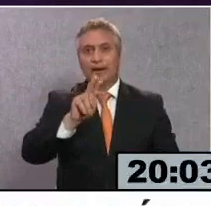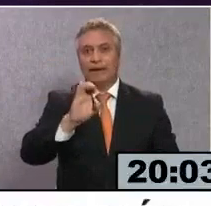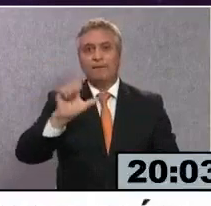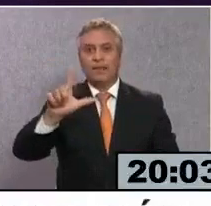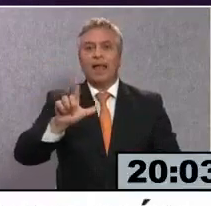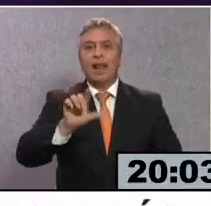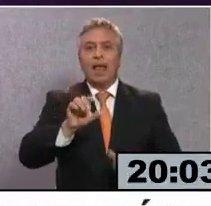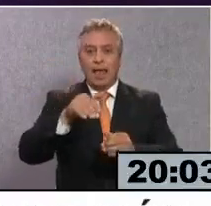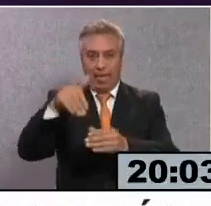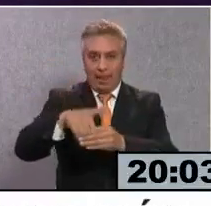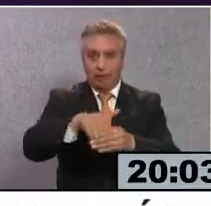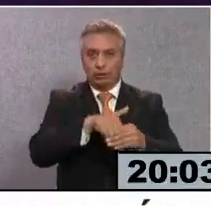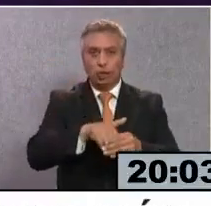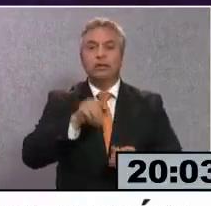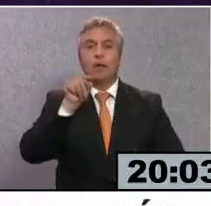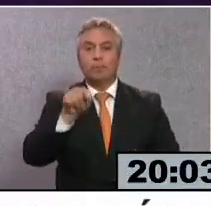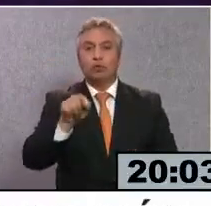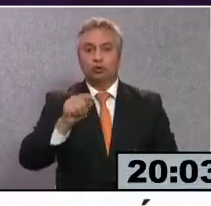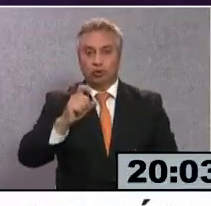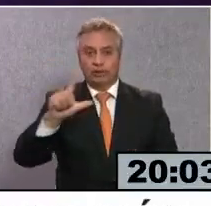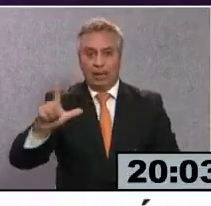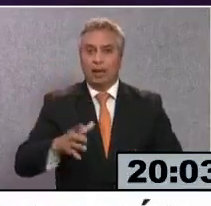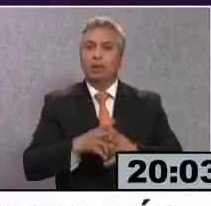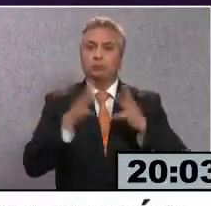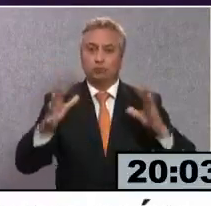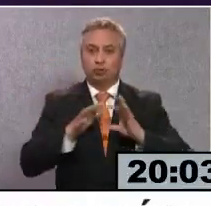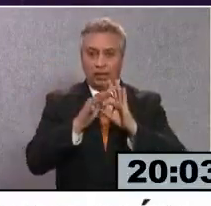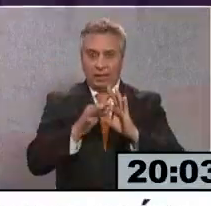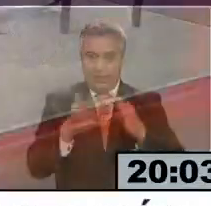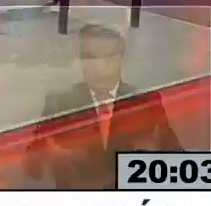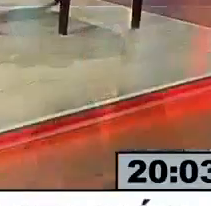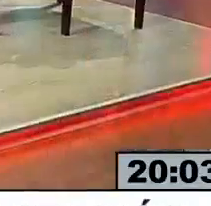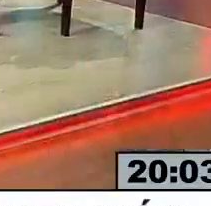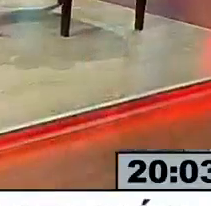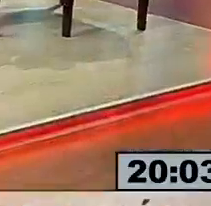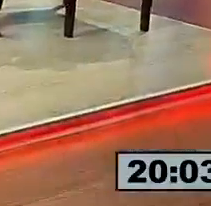www.cervelelecciones.cl. Muchas gracias. Bien.